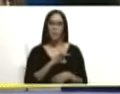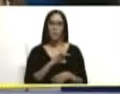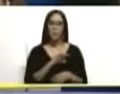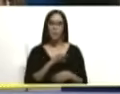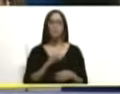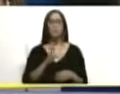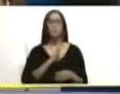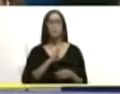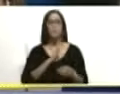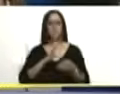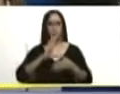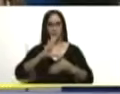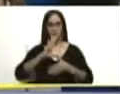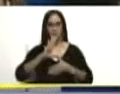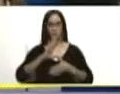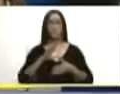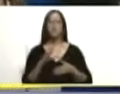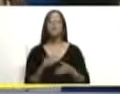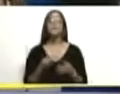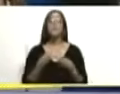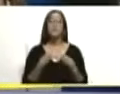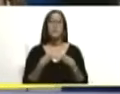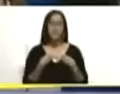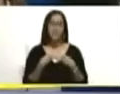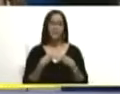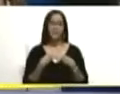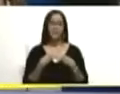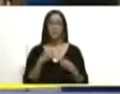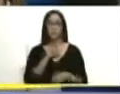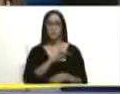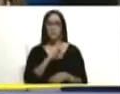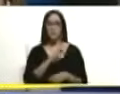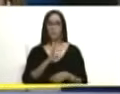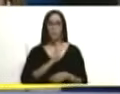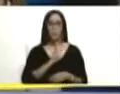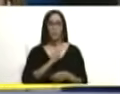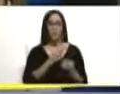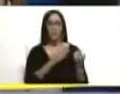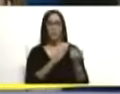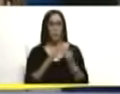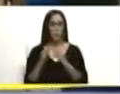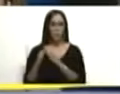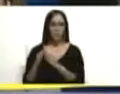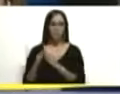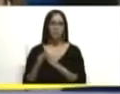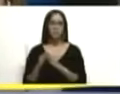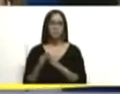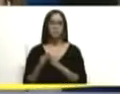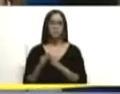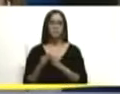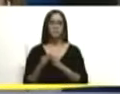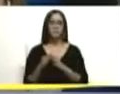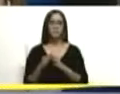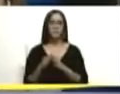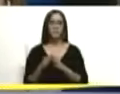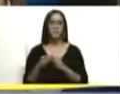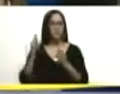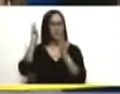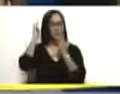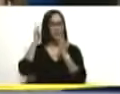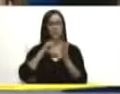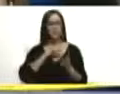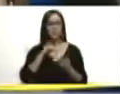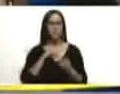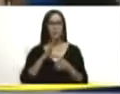indoamericano. Vivían en el socialismo propio de las comunidades indígenas de nuestra América.